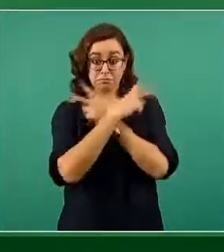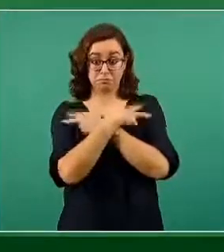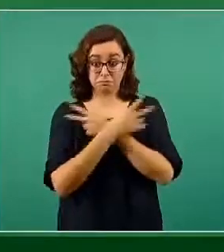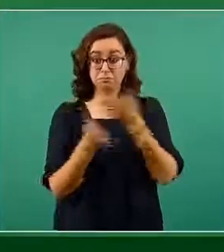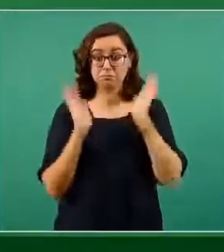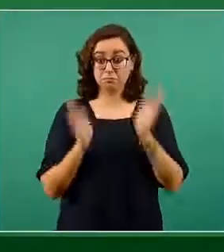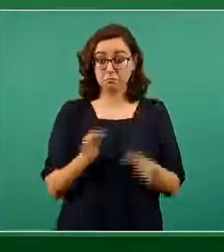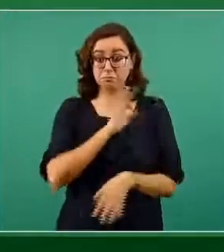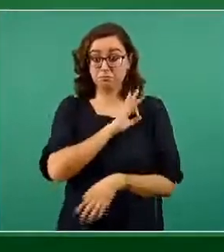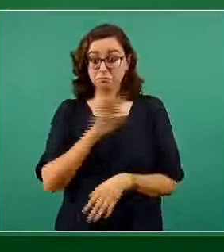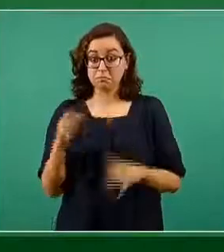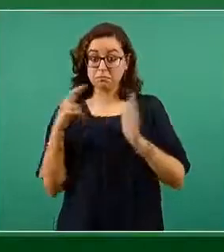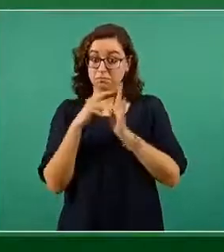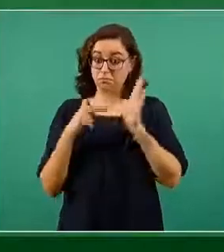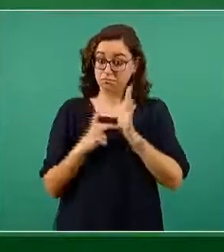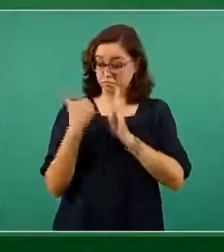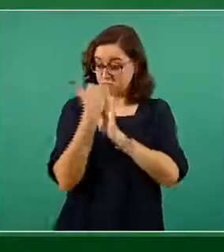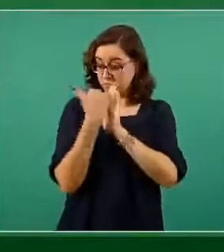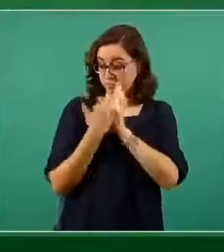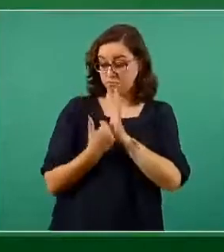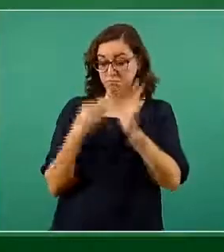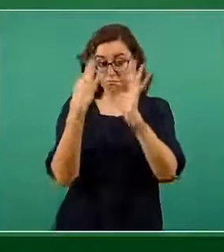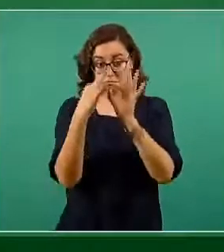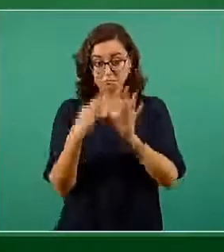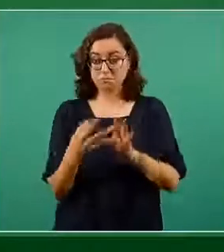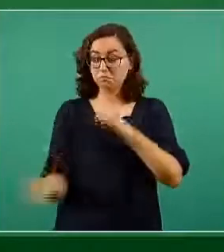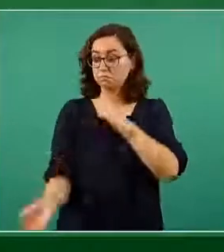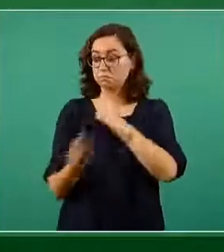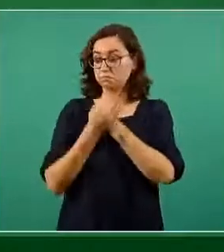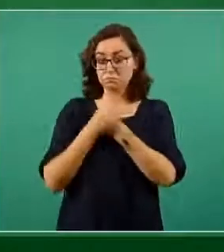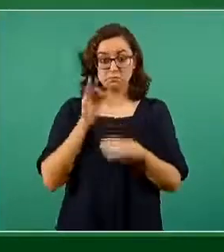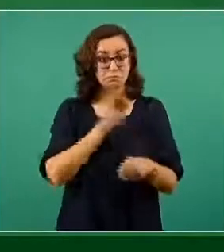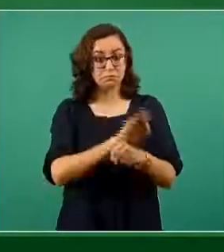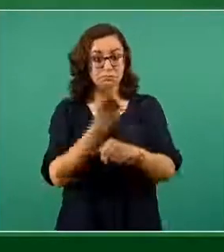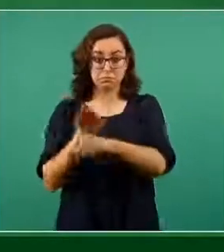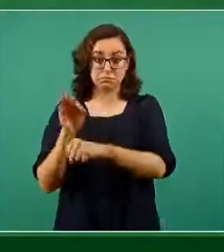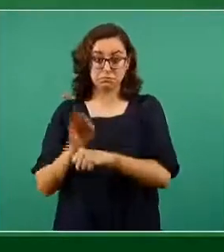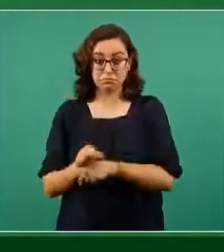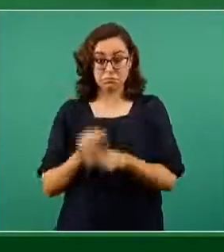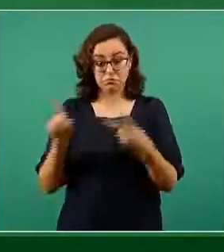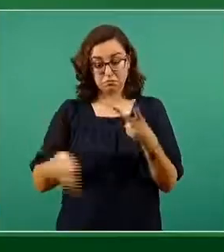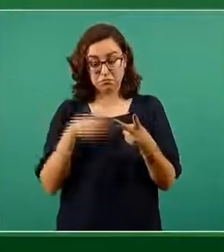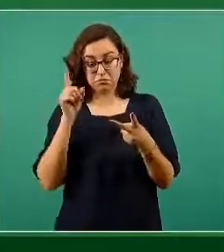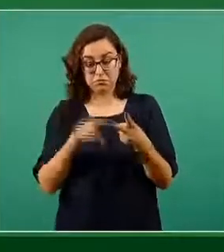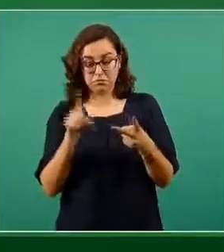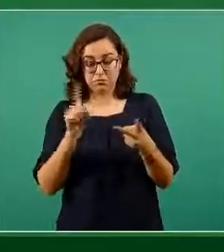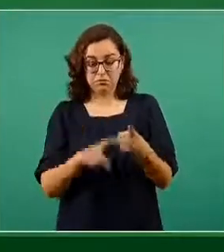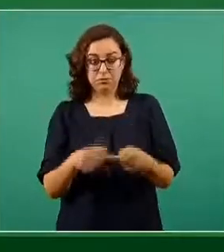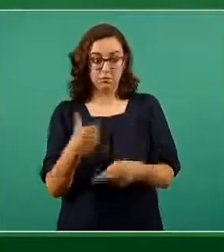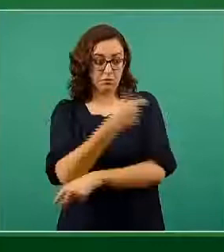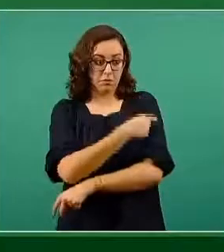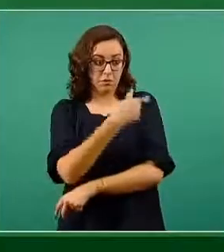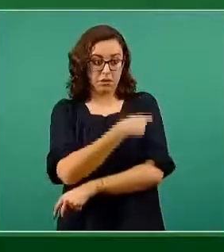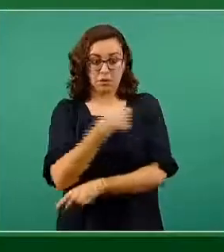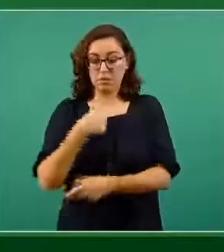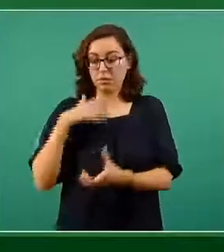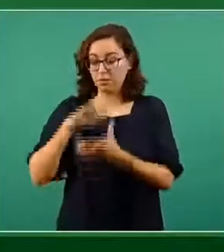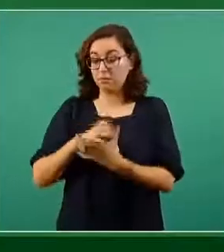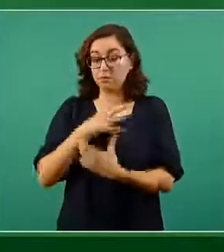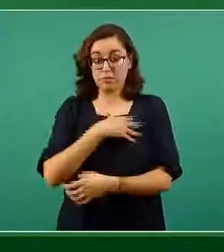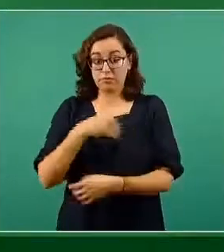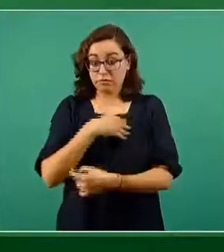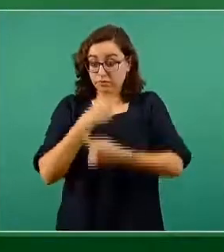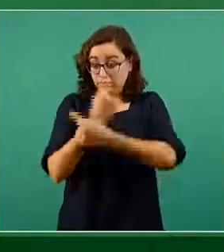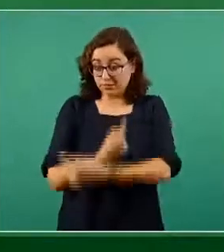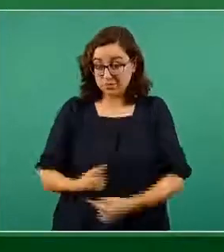¿Qué protocolo debo de seguir para poder hacerlo de manera segura? ¿Necesito estar vacunada también mi esposo y mis hijos para